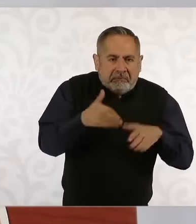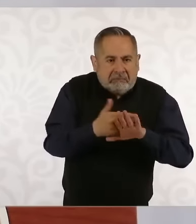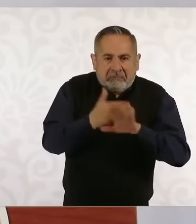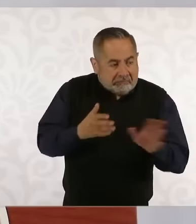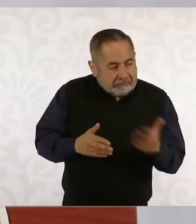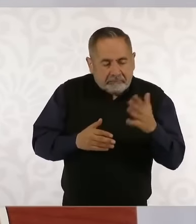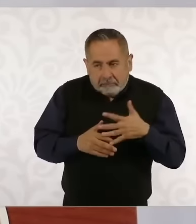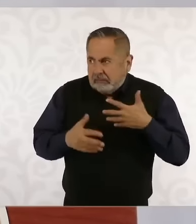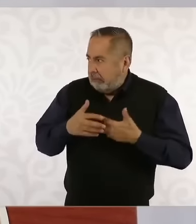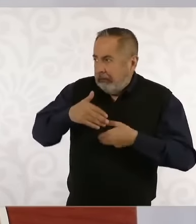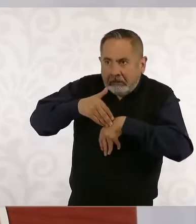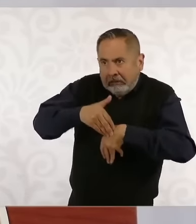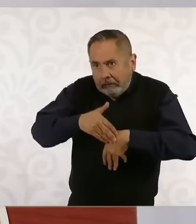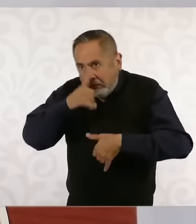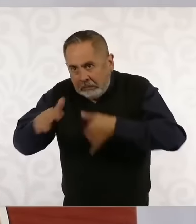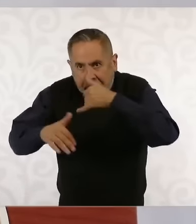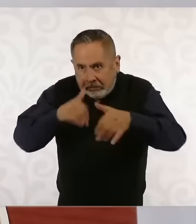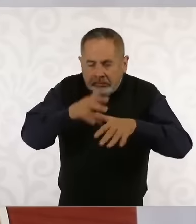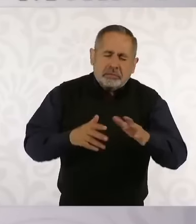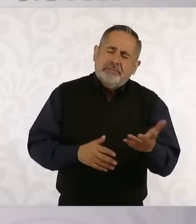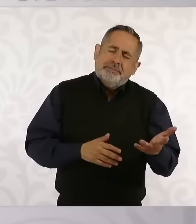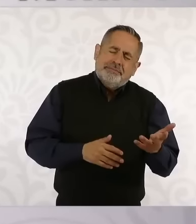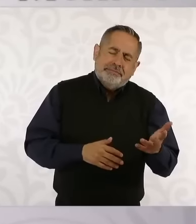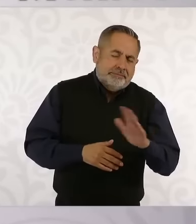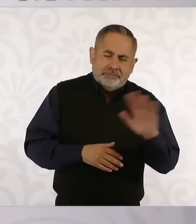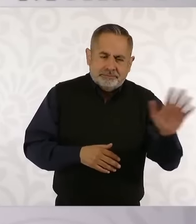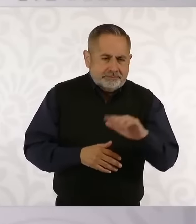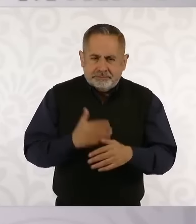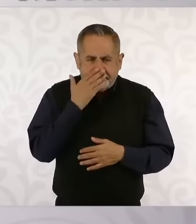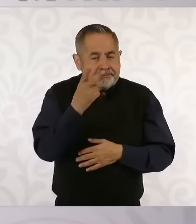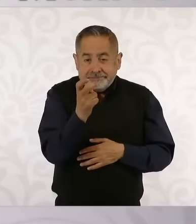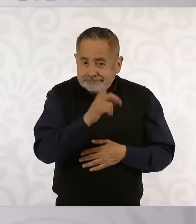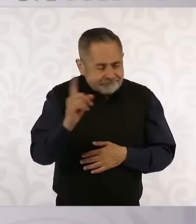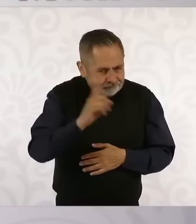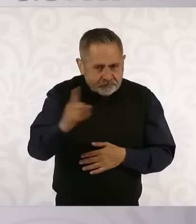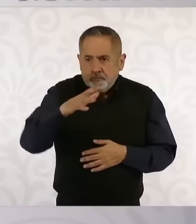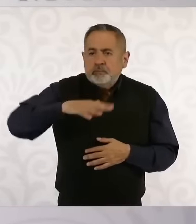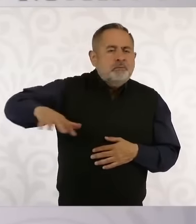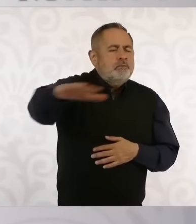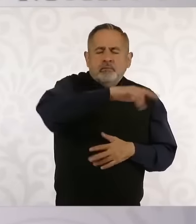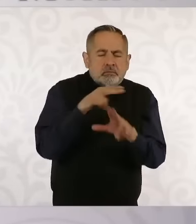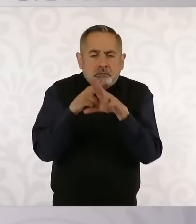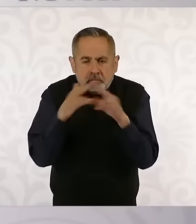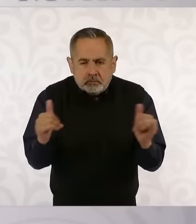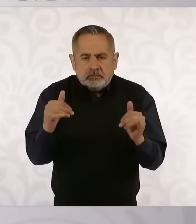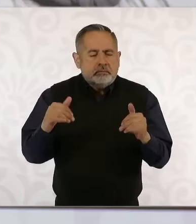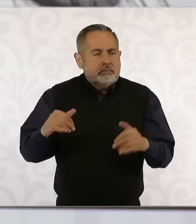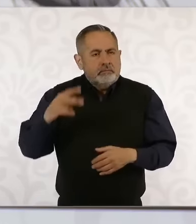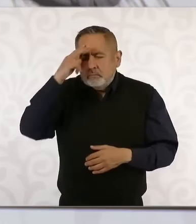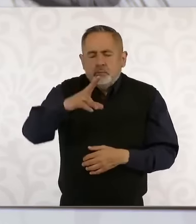que hemos visto que asusan la violencia. Eso no lo quiere el pueblo de México, eso no lo quieren las y los